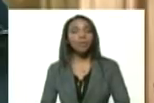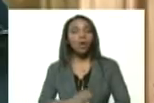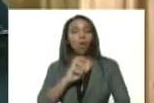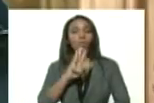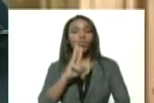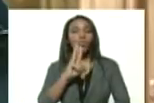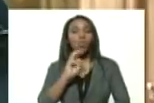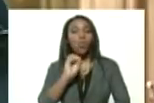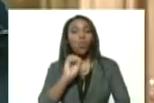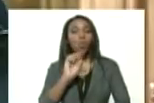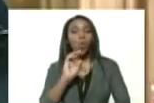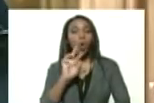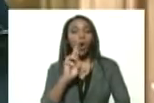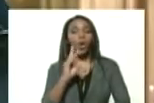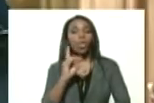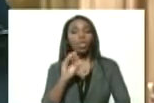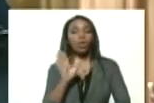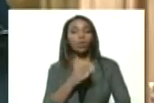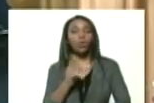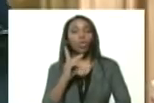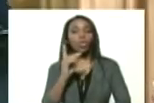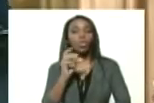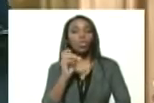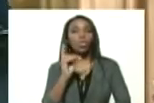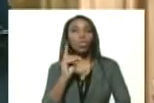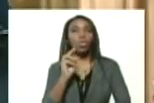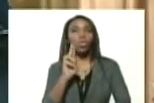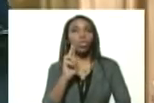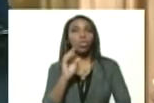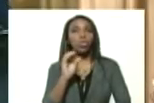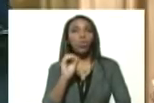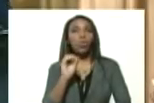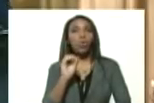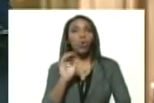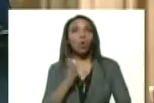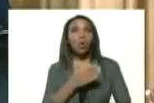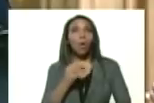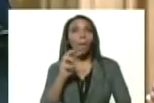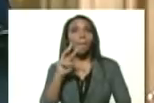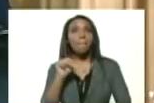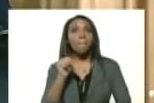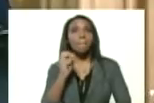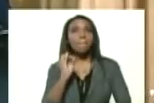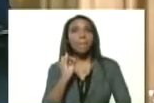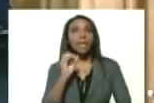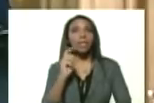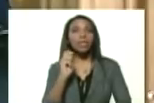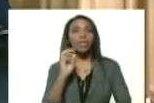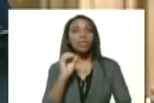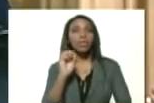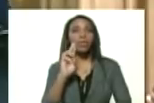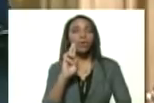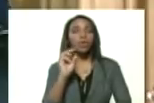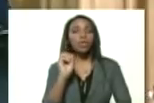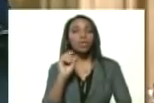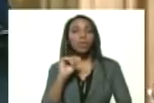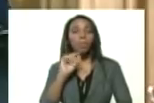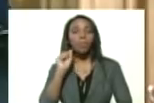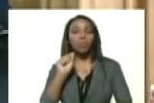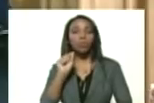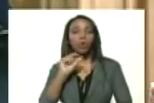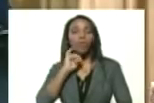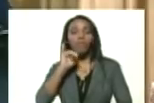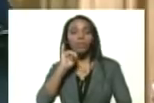the meters también guardo meters punto info